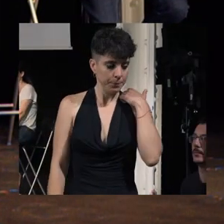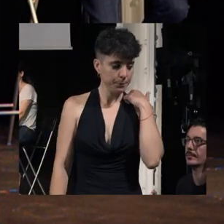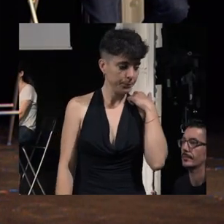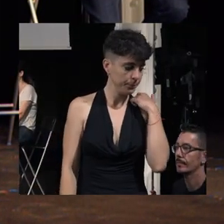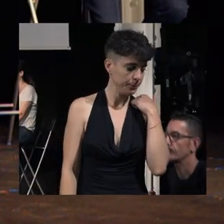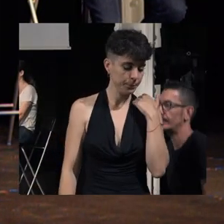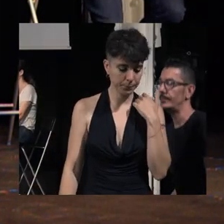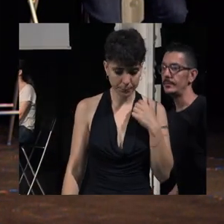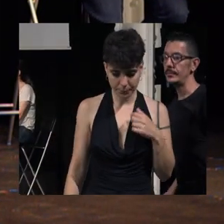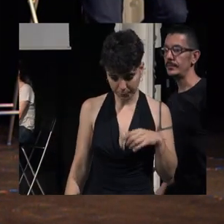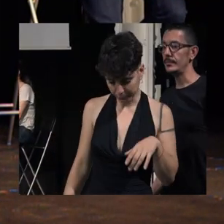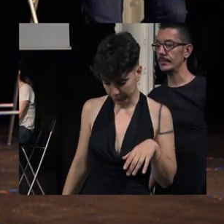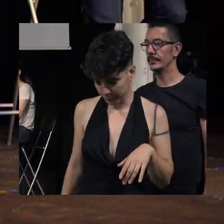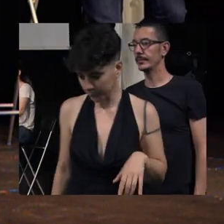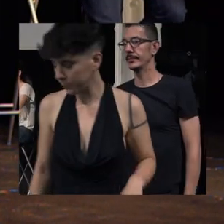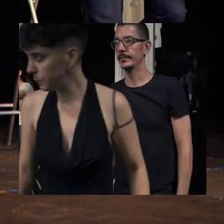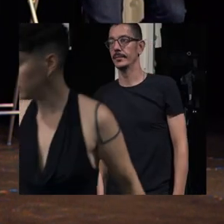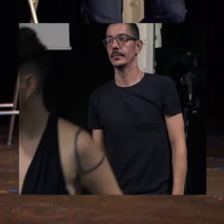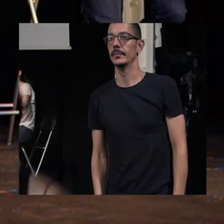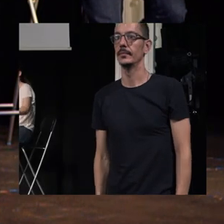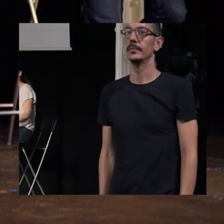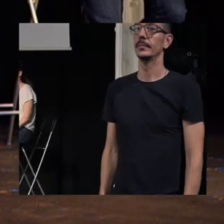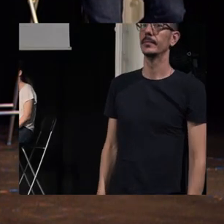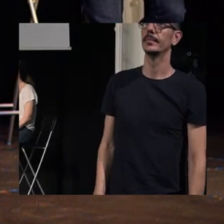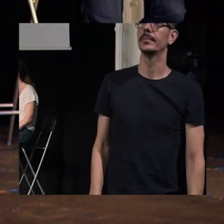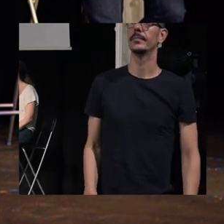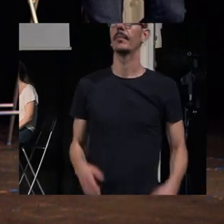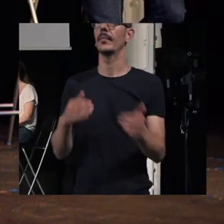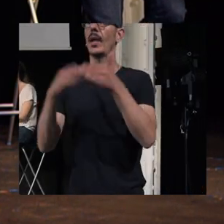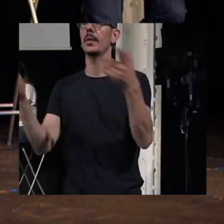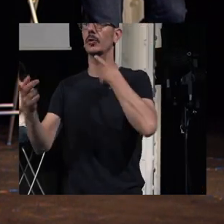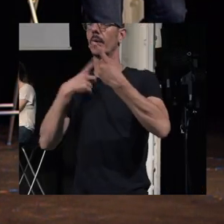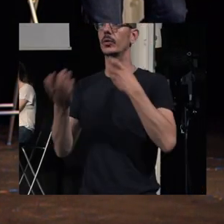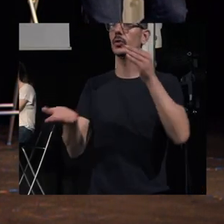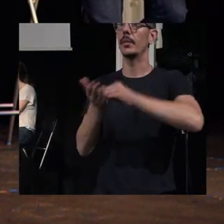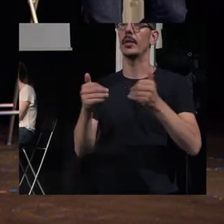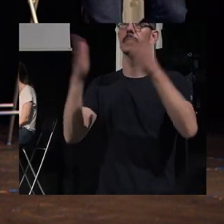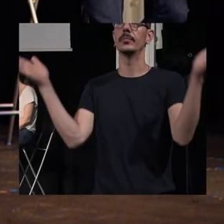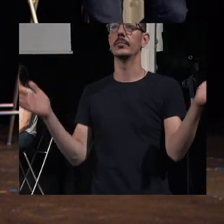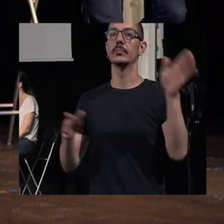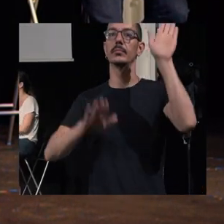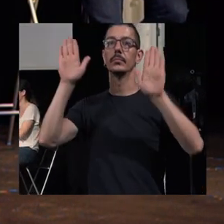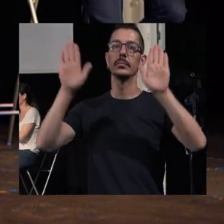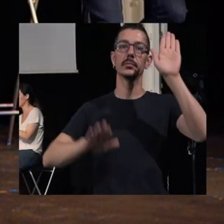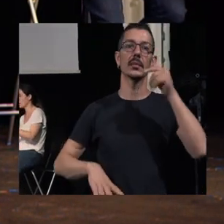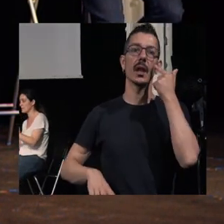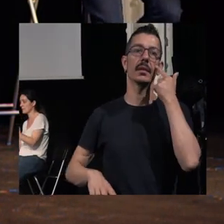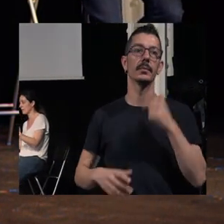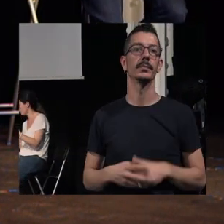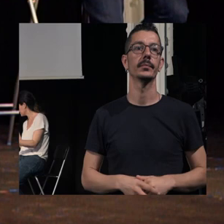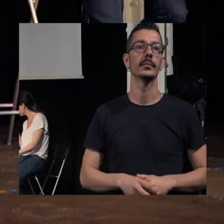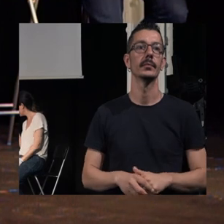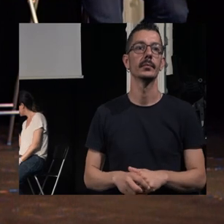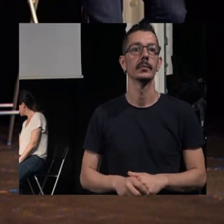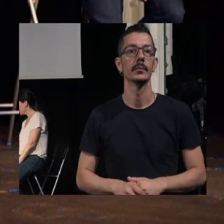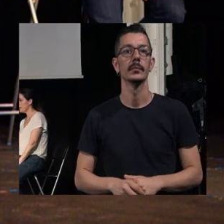Hacemos, si queréis, otra ronda. Ya se empiezan a levantar manos. Quizás solo comentar también una cuestión, ¿no?, en relación a